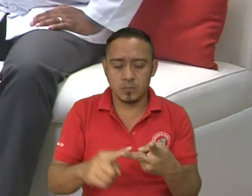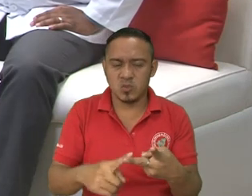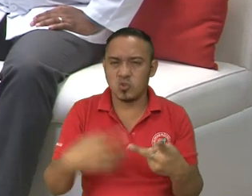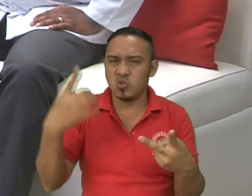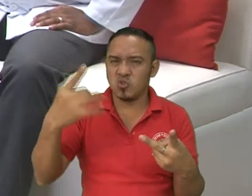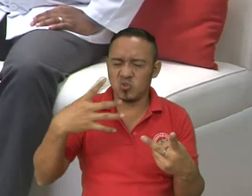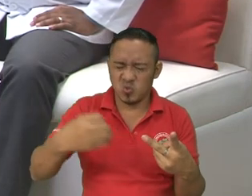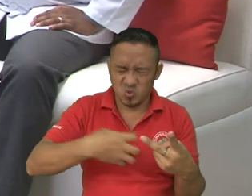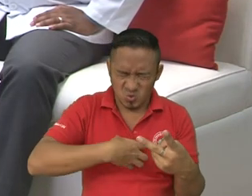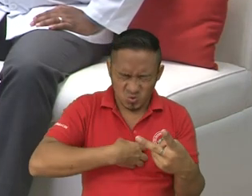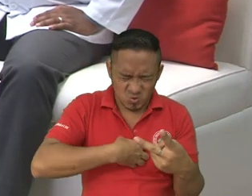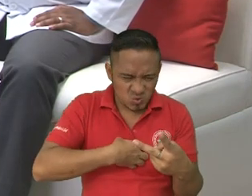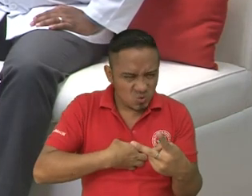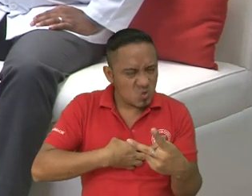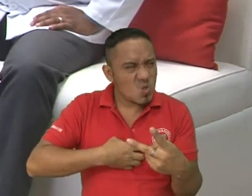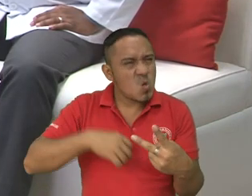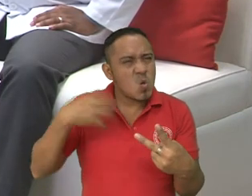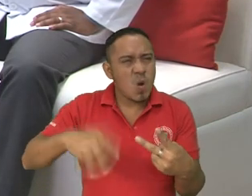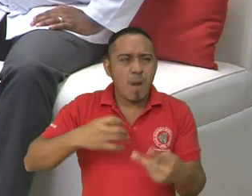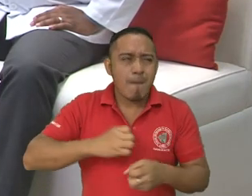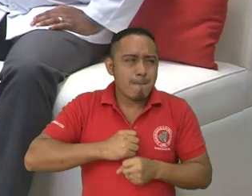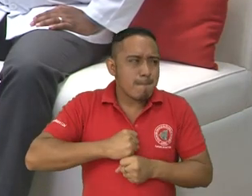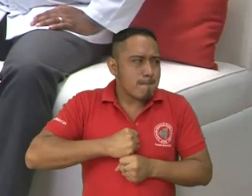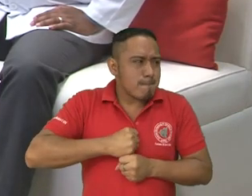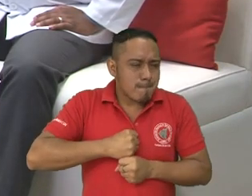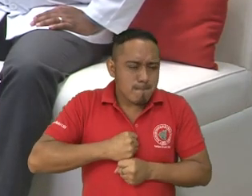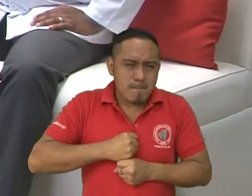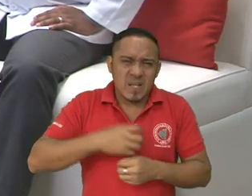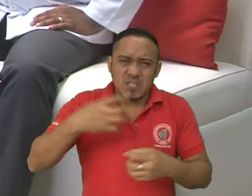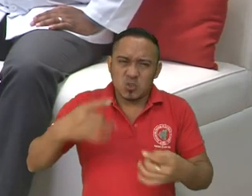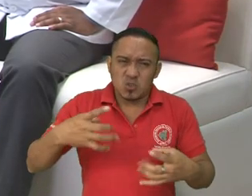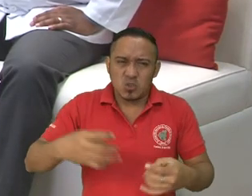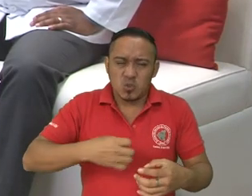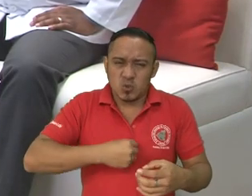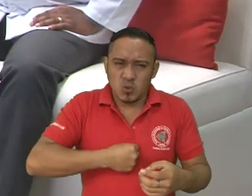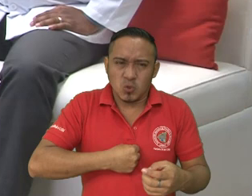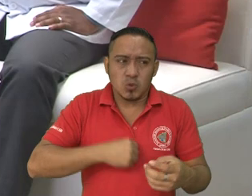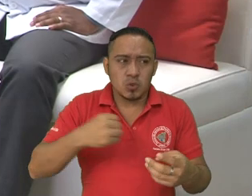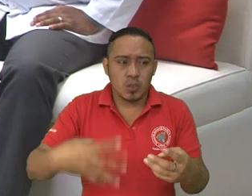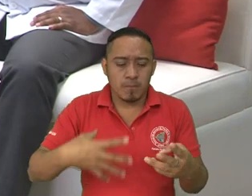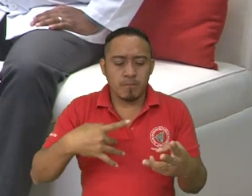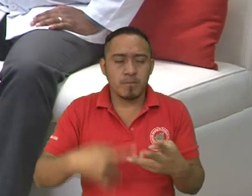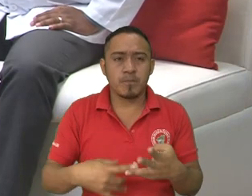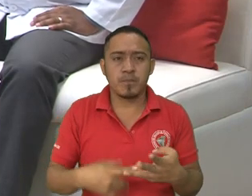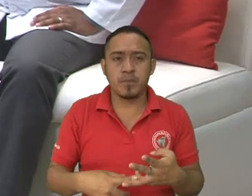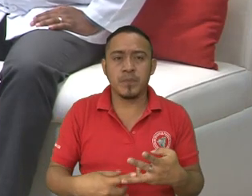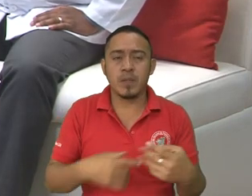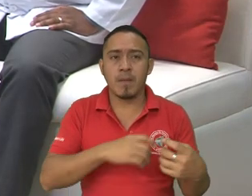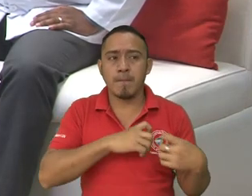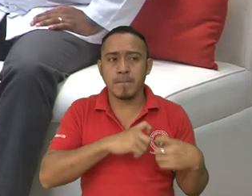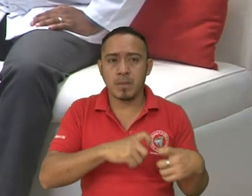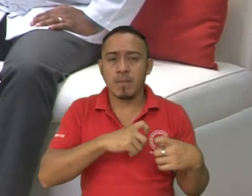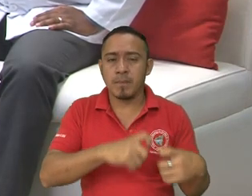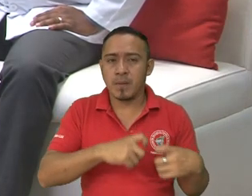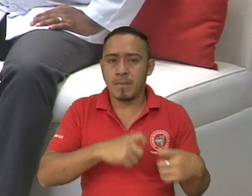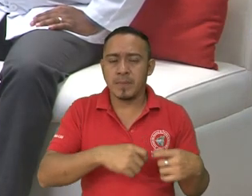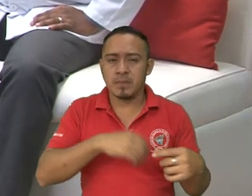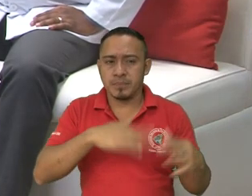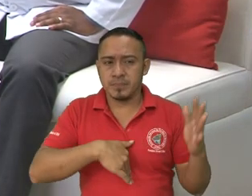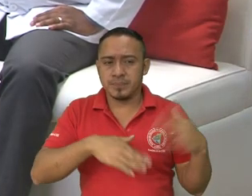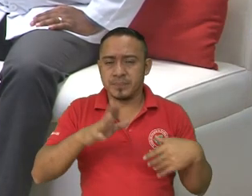pecho, como que si le están haciendo presión a uno. Así es, dolor en el pecho, palpitaciones extrañas que